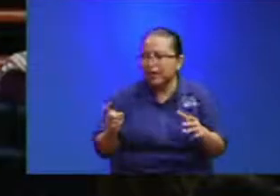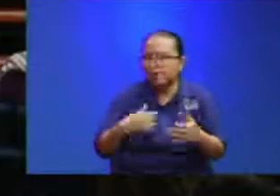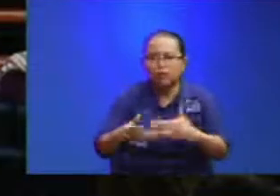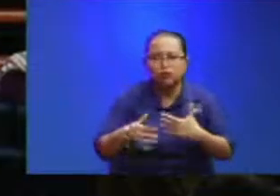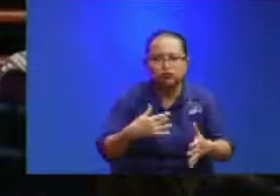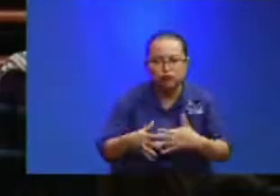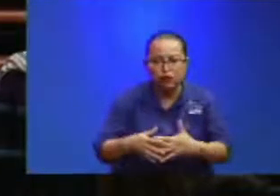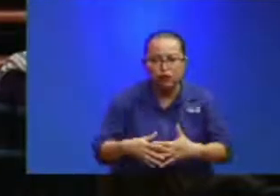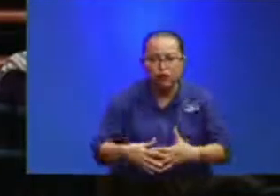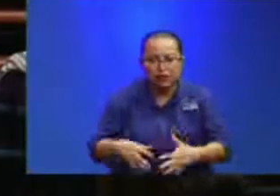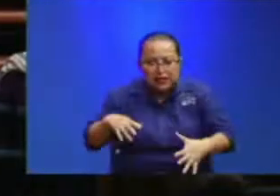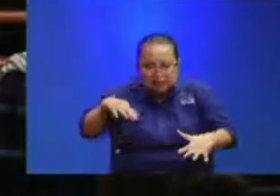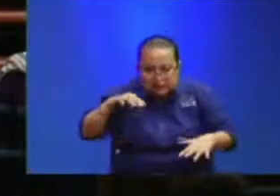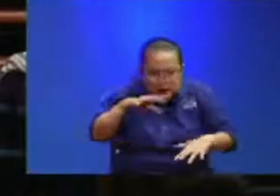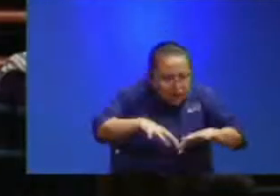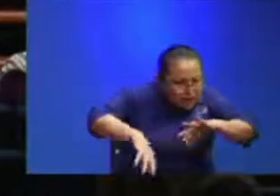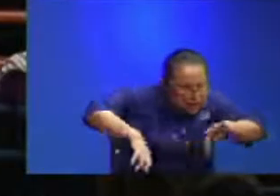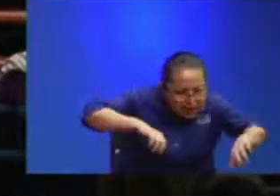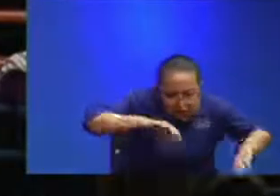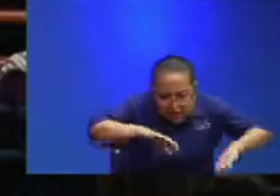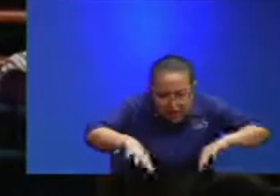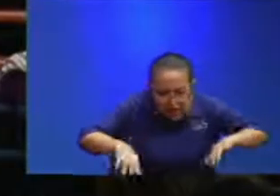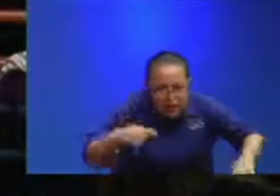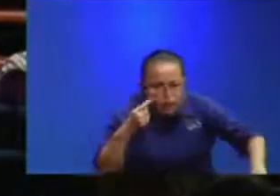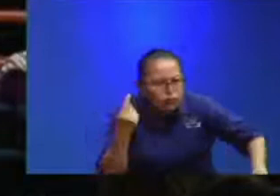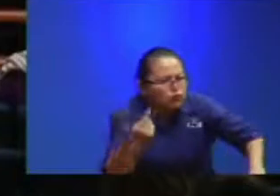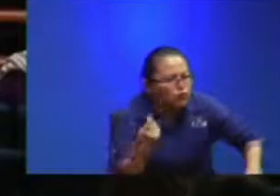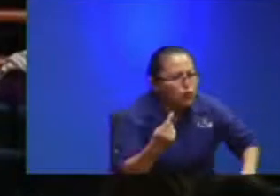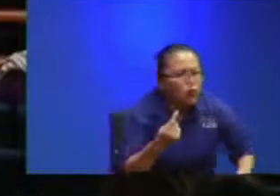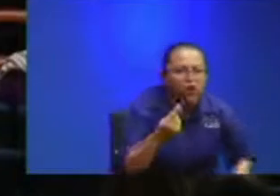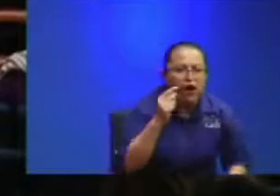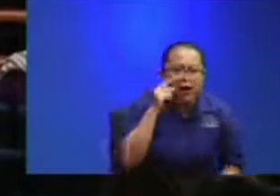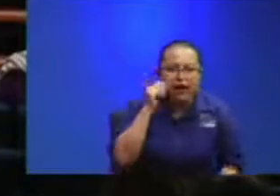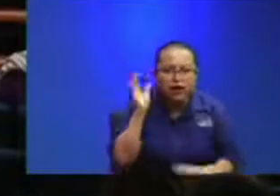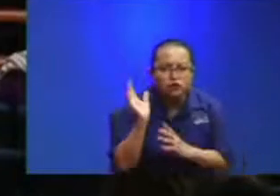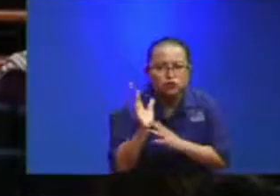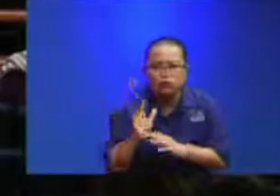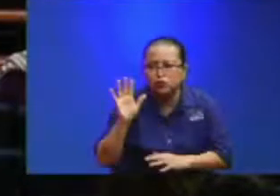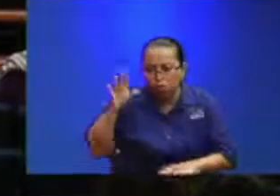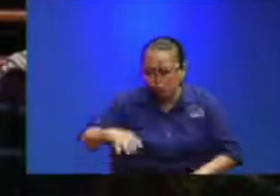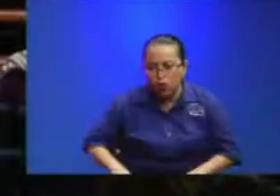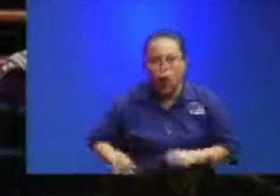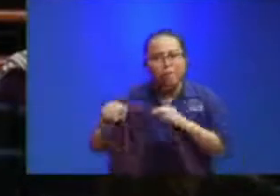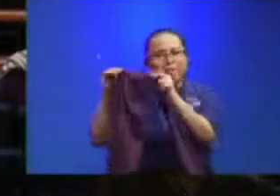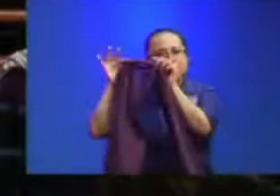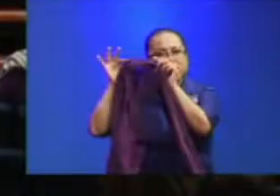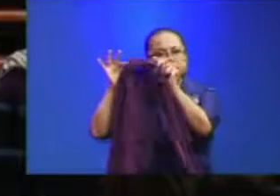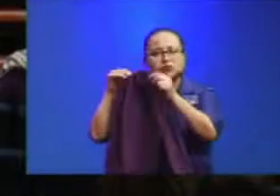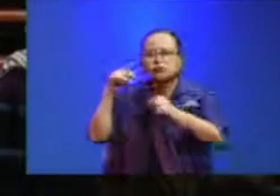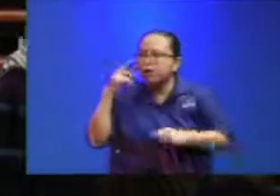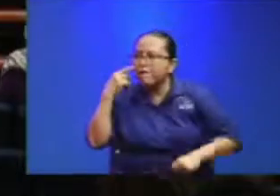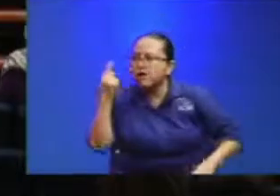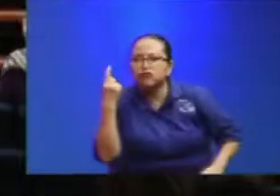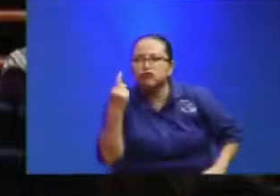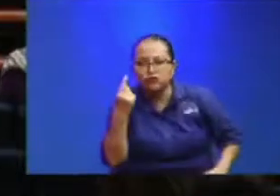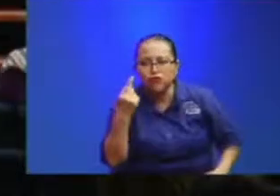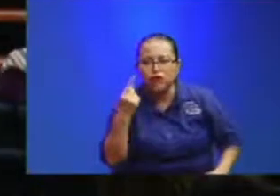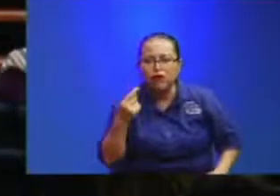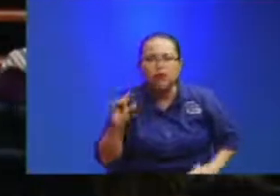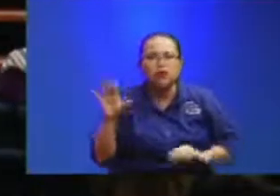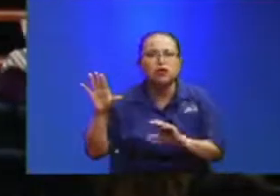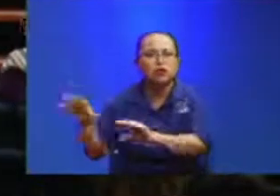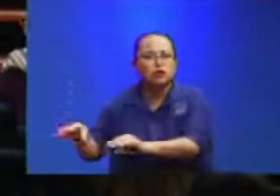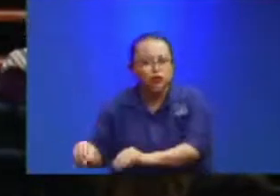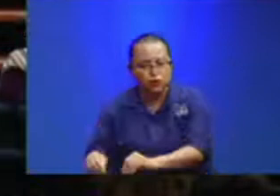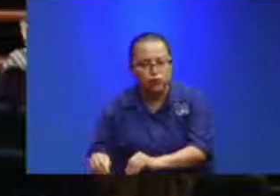asamblea hasta que llegó al borde del manto del que no se contamina sino que limpia a los que estamos contaminados